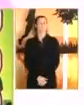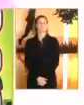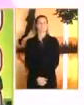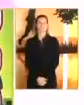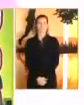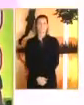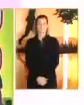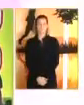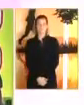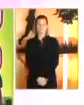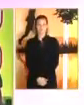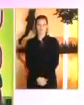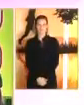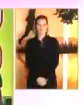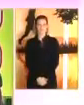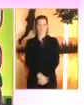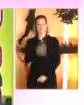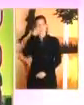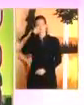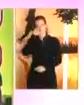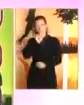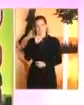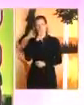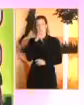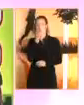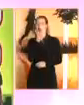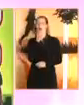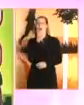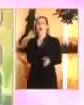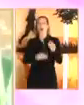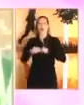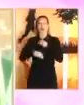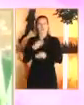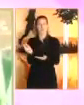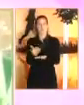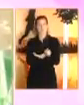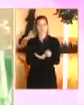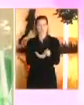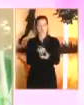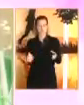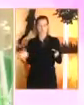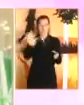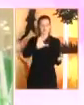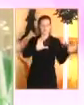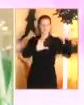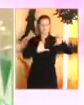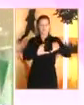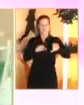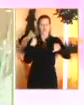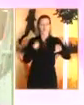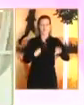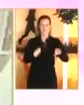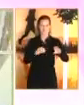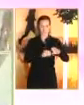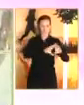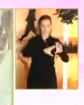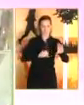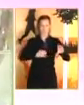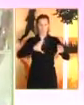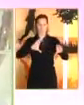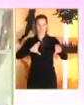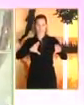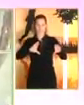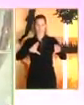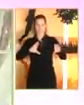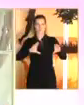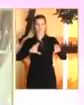Ahora, pues no te preocupes, que lo vas a ir haciendo tu poco. Echa, fíjate la cantidad que hay ahí, y echa la misma cantidad de agua con sal. Con cuidado,